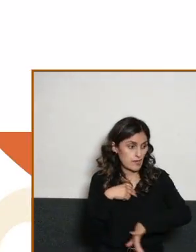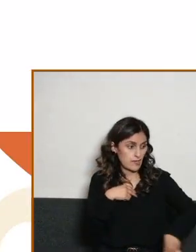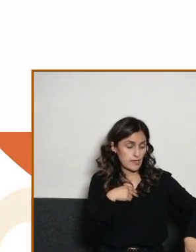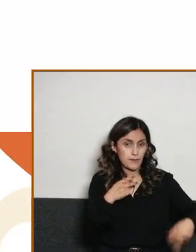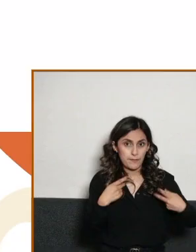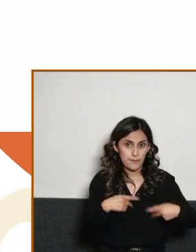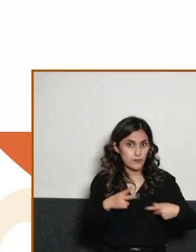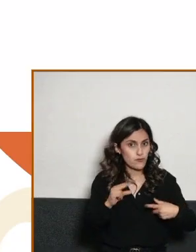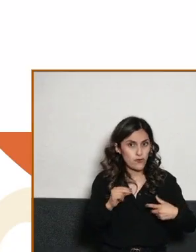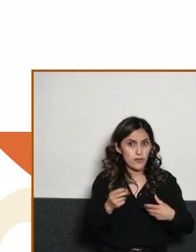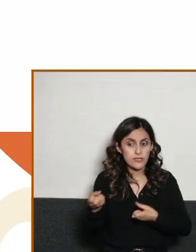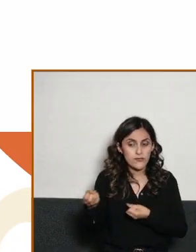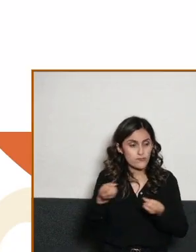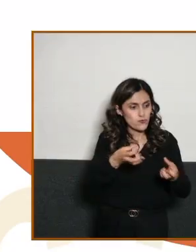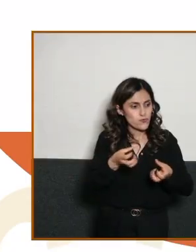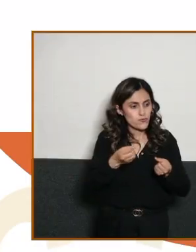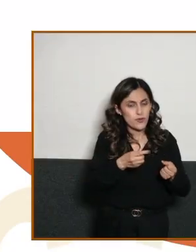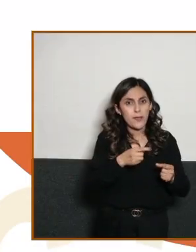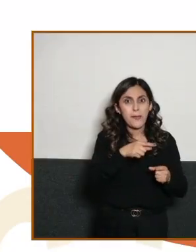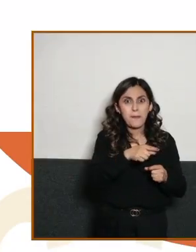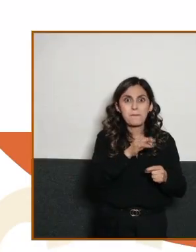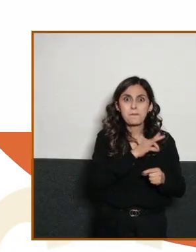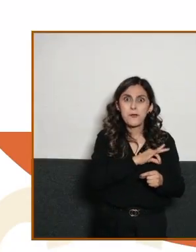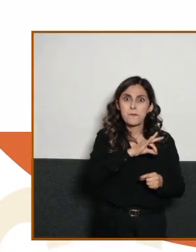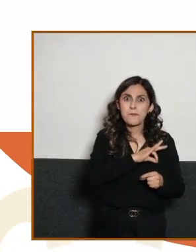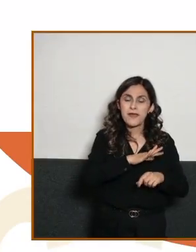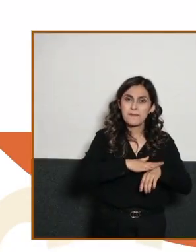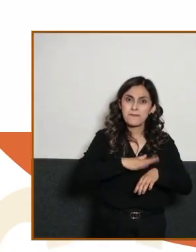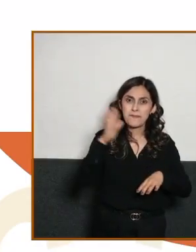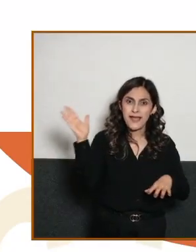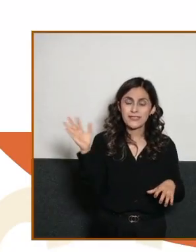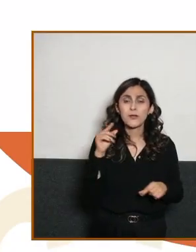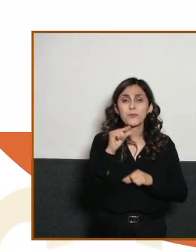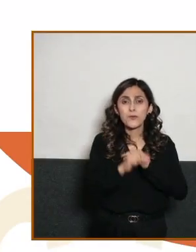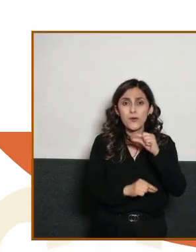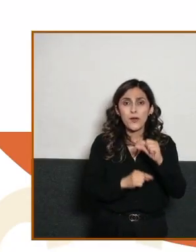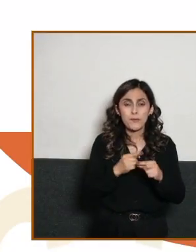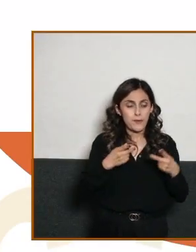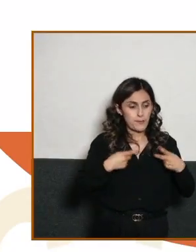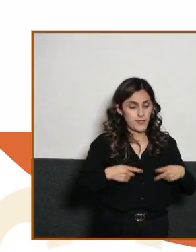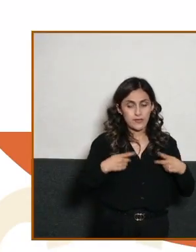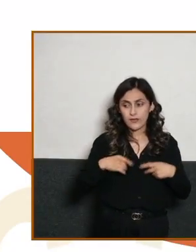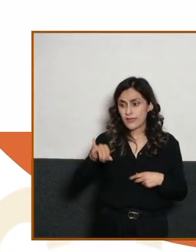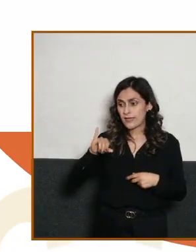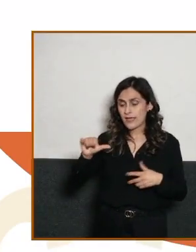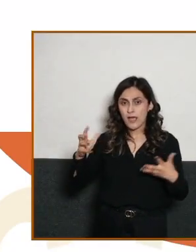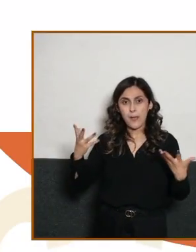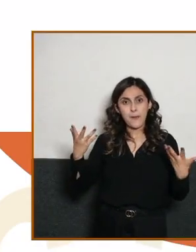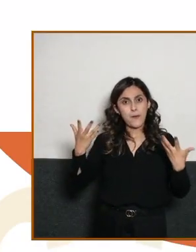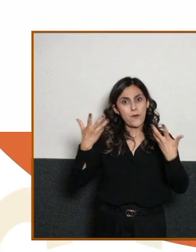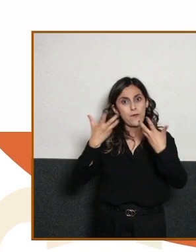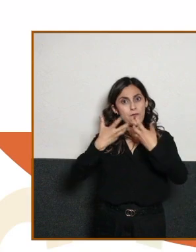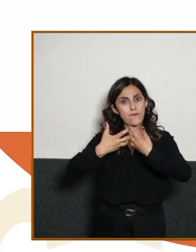personas. Y poco a poco nos vamos a fusionar con estas máquinas.